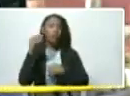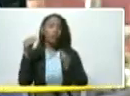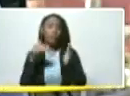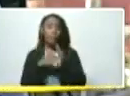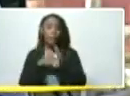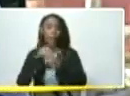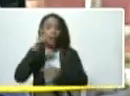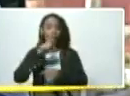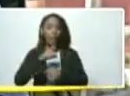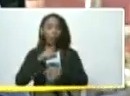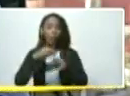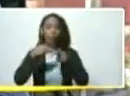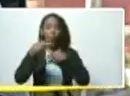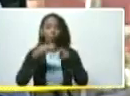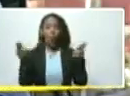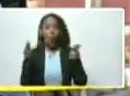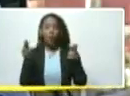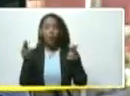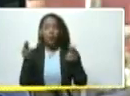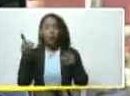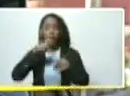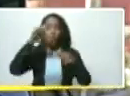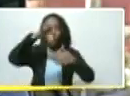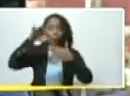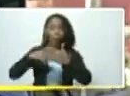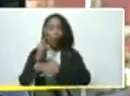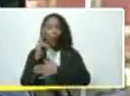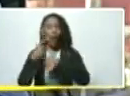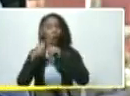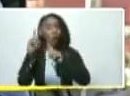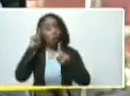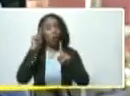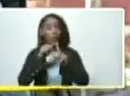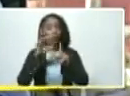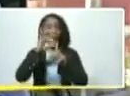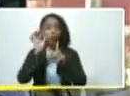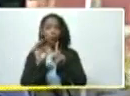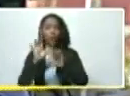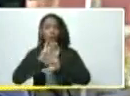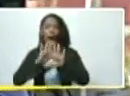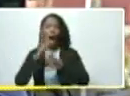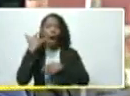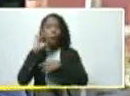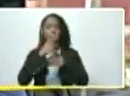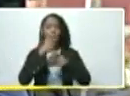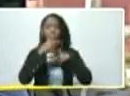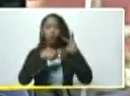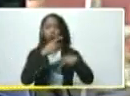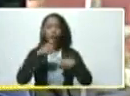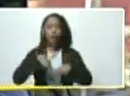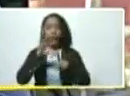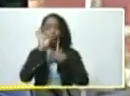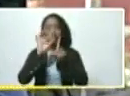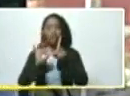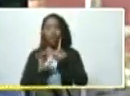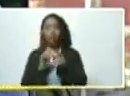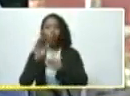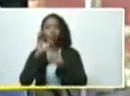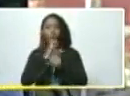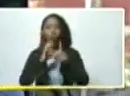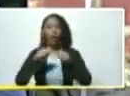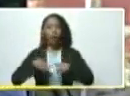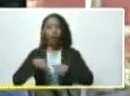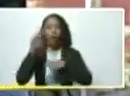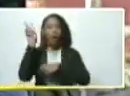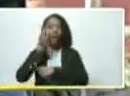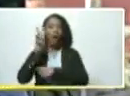necesitamos sembrar. Y la otra meta es el trigo. Y ya hay productores de trigo en nuestro país, trigo tropicalizado, en el